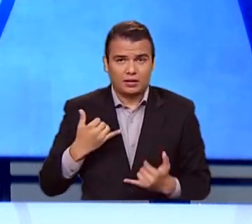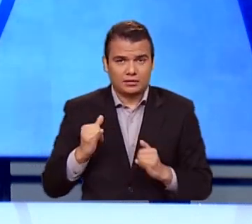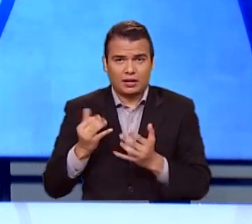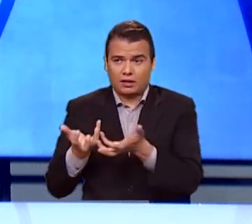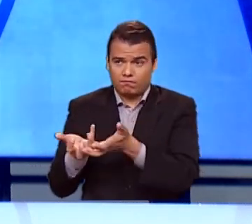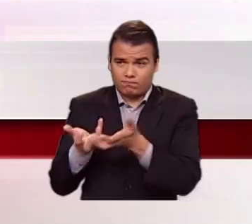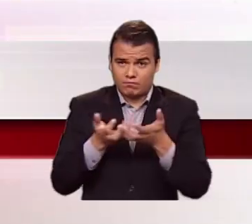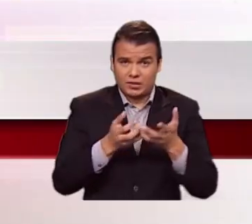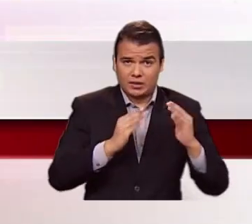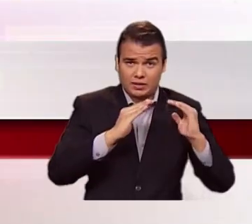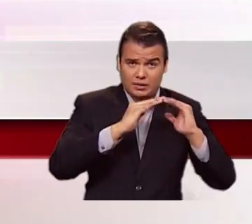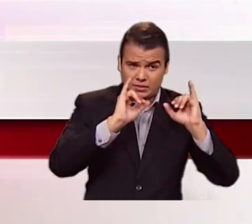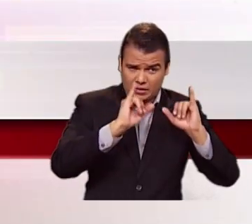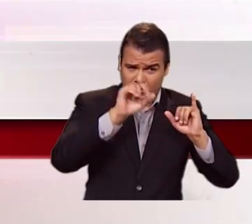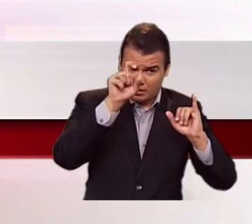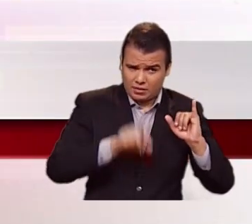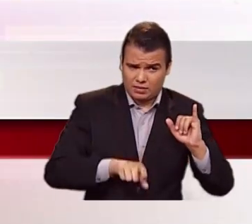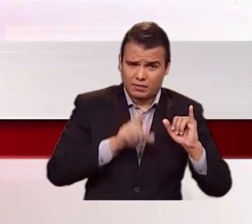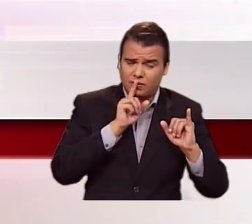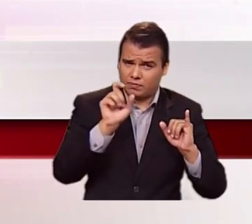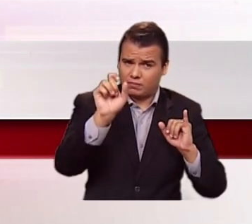delegación?